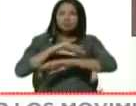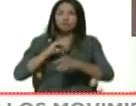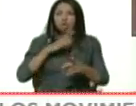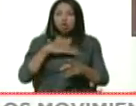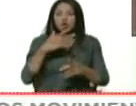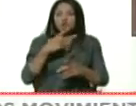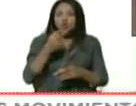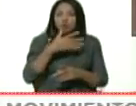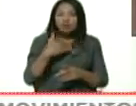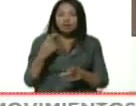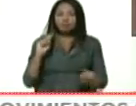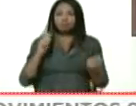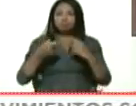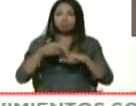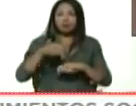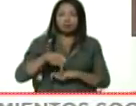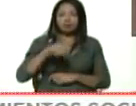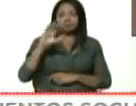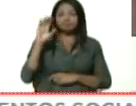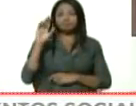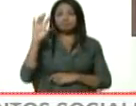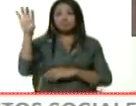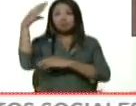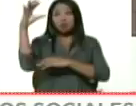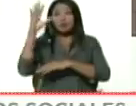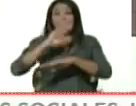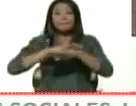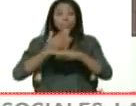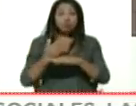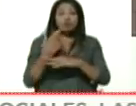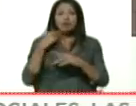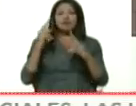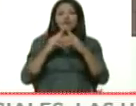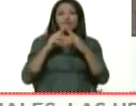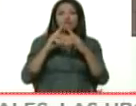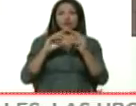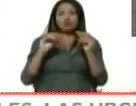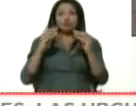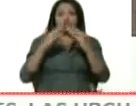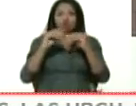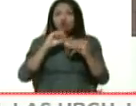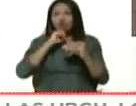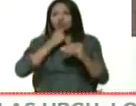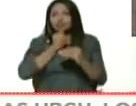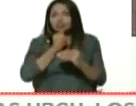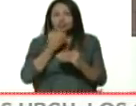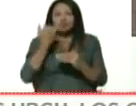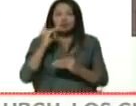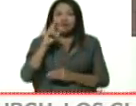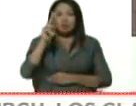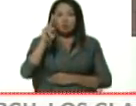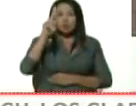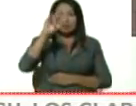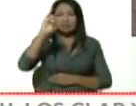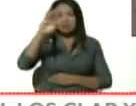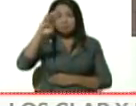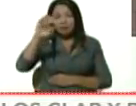esta persona a Bogotá, porque sabe todos los secretos del uribismo y de la clase política que gobierna en Colombia